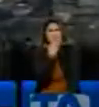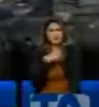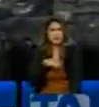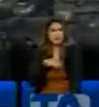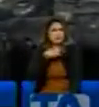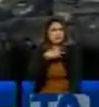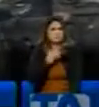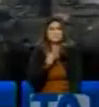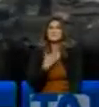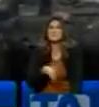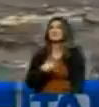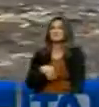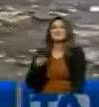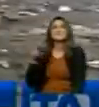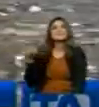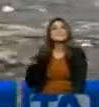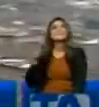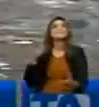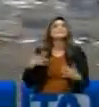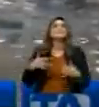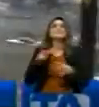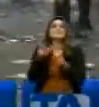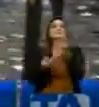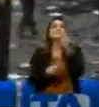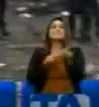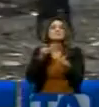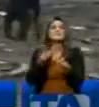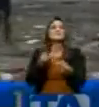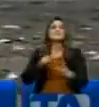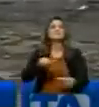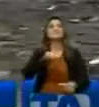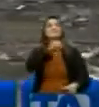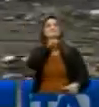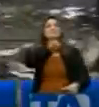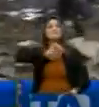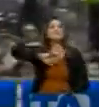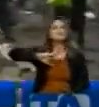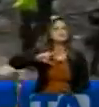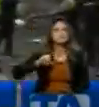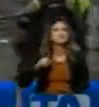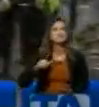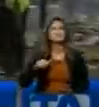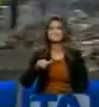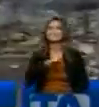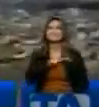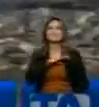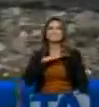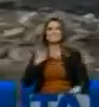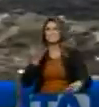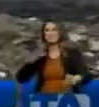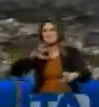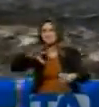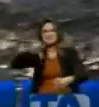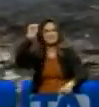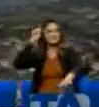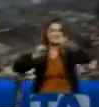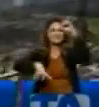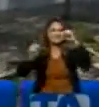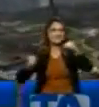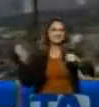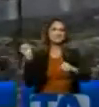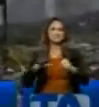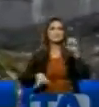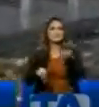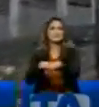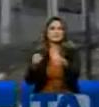las manifestaciones, sino también de los actos vandálicos y delincuenciales. El edificio de la Contraloría General del Estado, que fue inaugurado